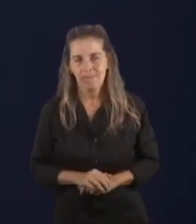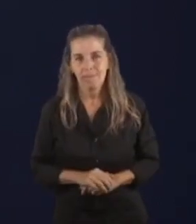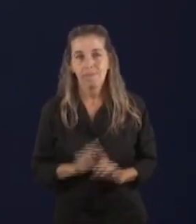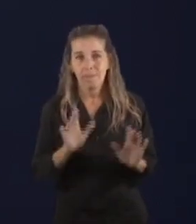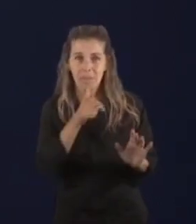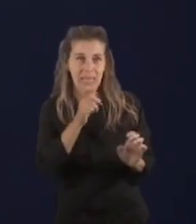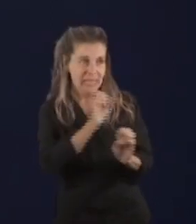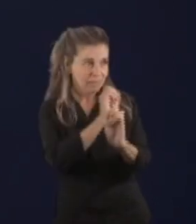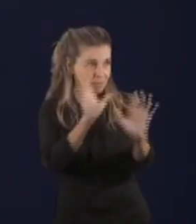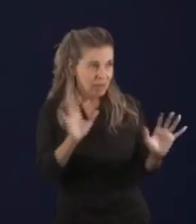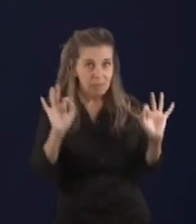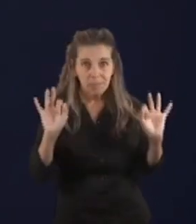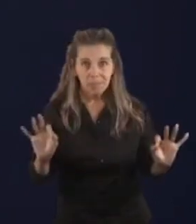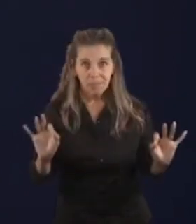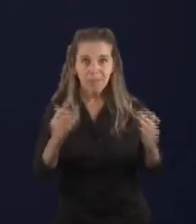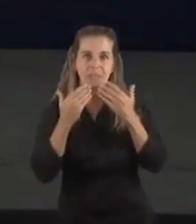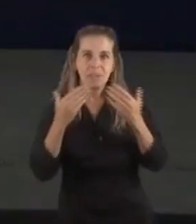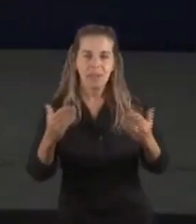claro listo